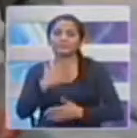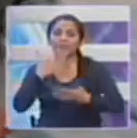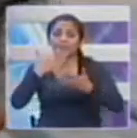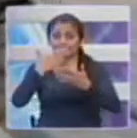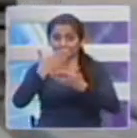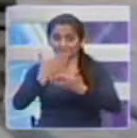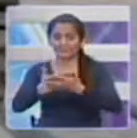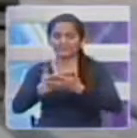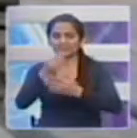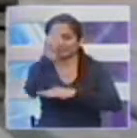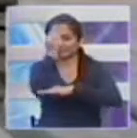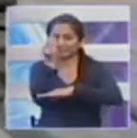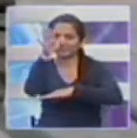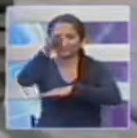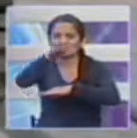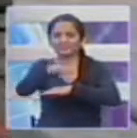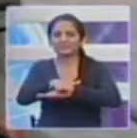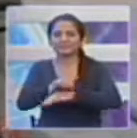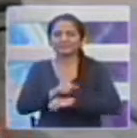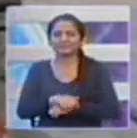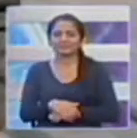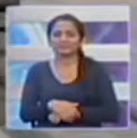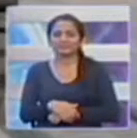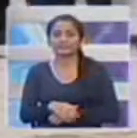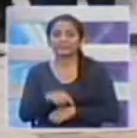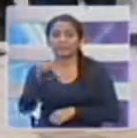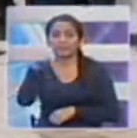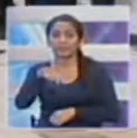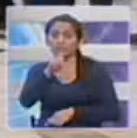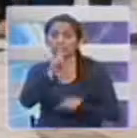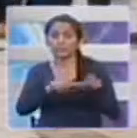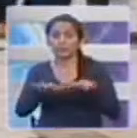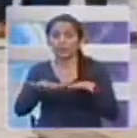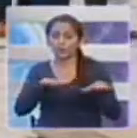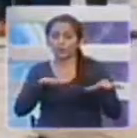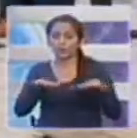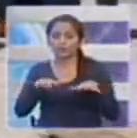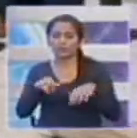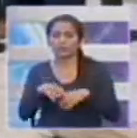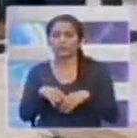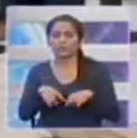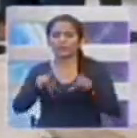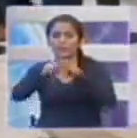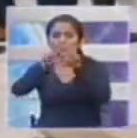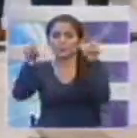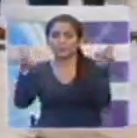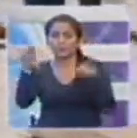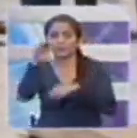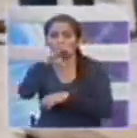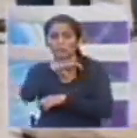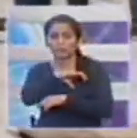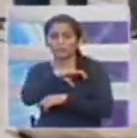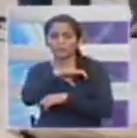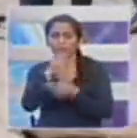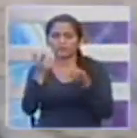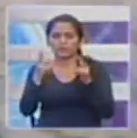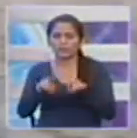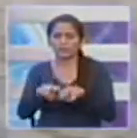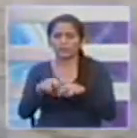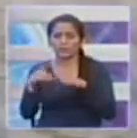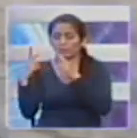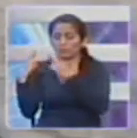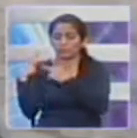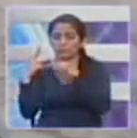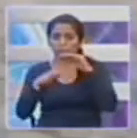Gracias, María Antonieta. Buenas tardes, amigos televidentes. Los coordinadores de las empresas municipales y de la unidad ejecutora del